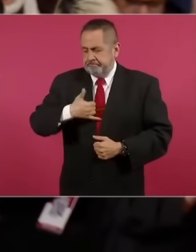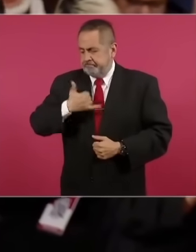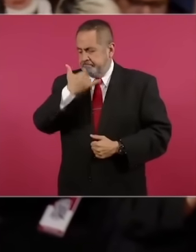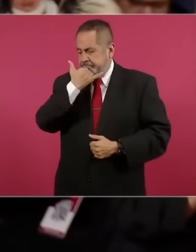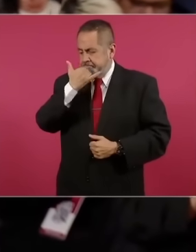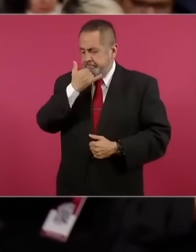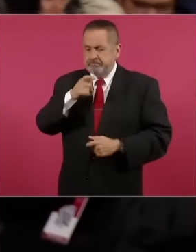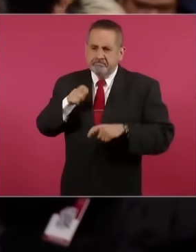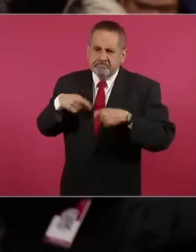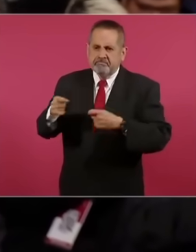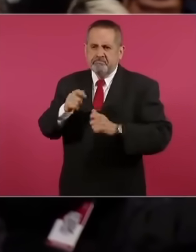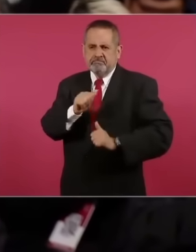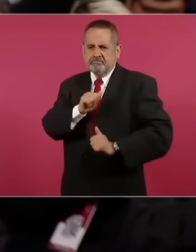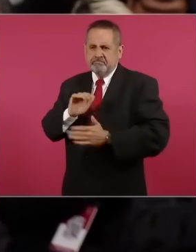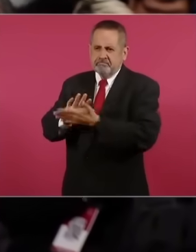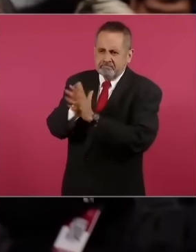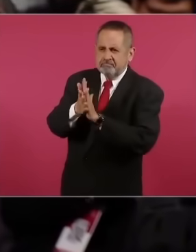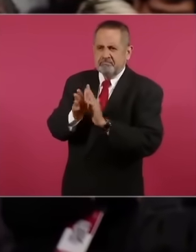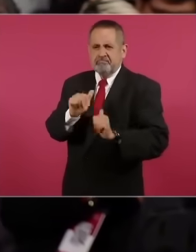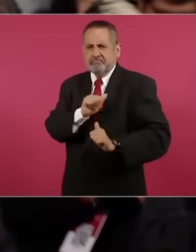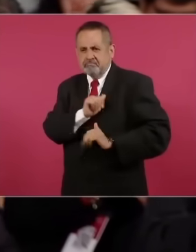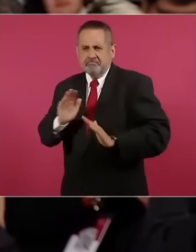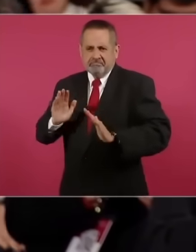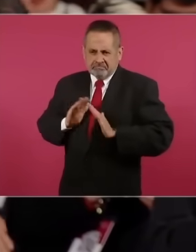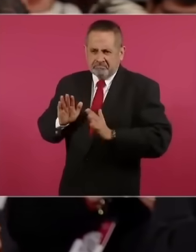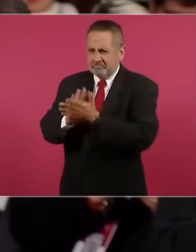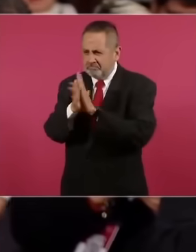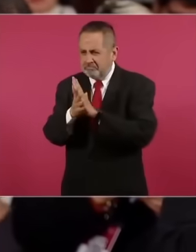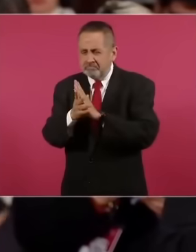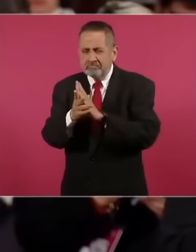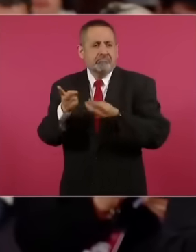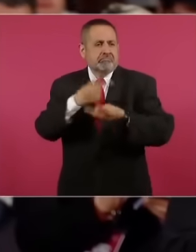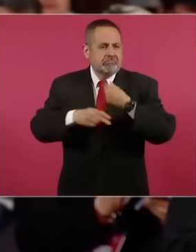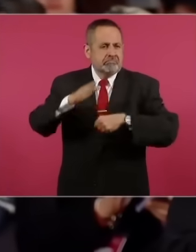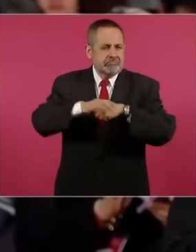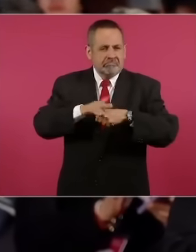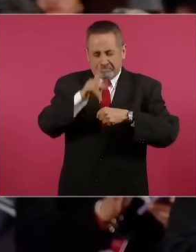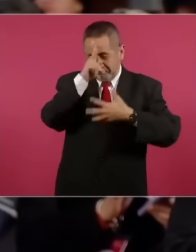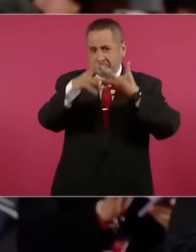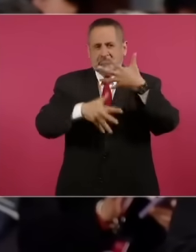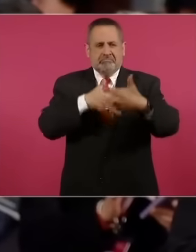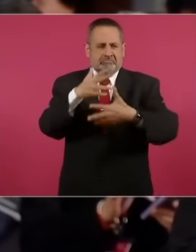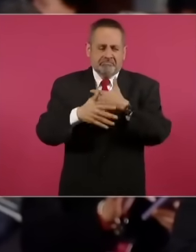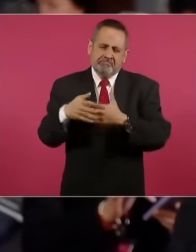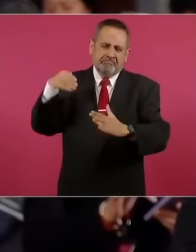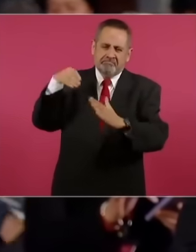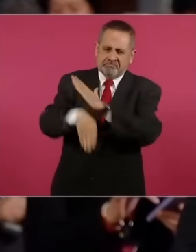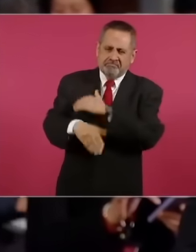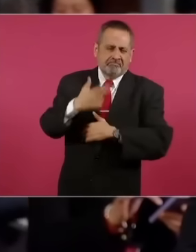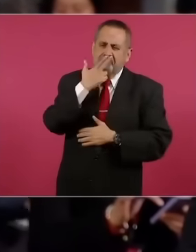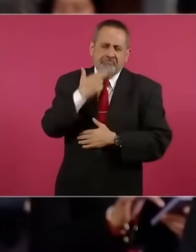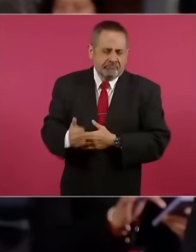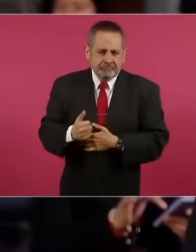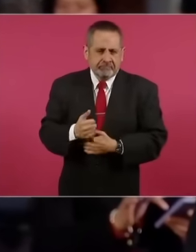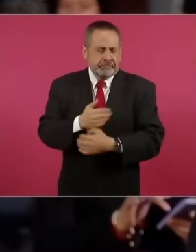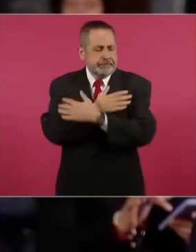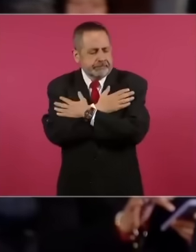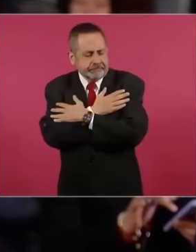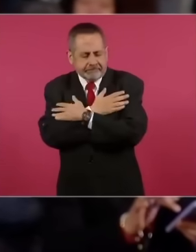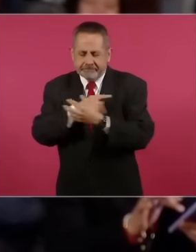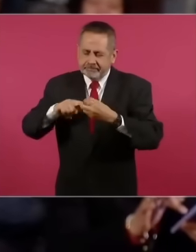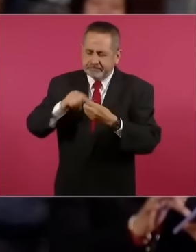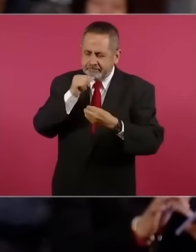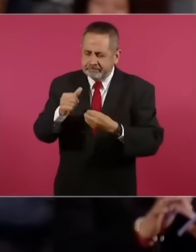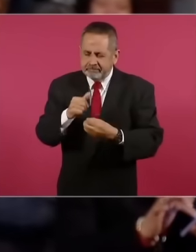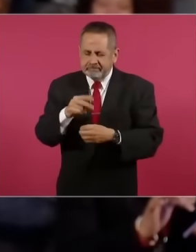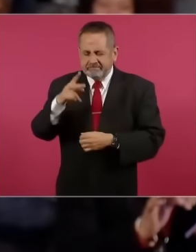de militarización, lejos de traer más paz, ha traído más violencia, que ha fracasado abrazos, no balazos, y qué le recomendaría